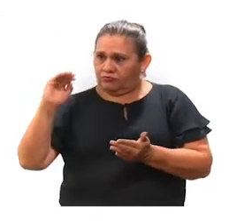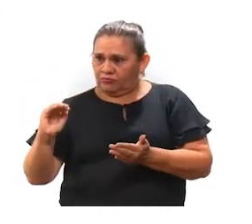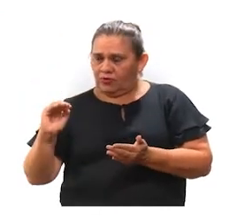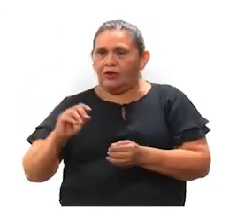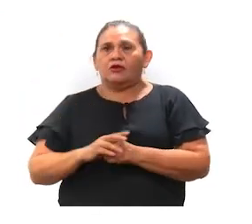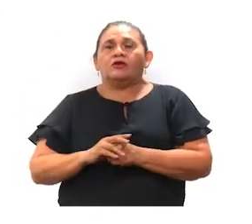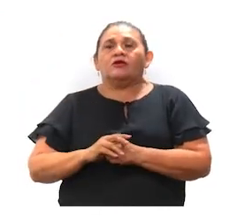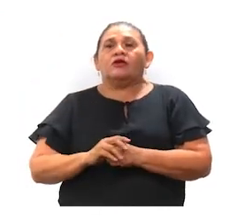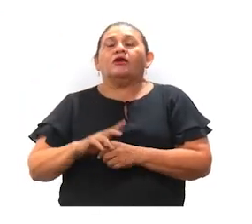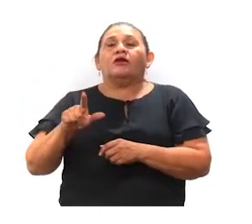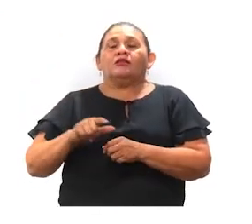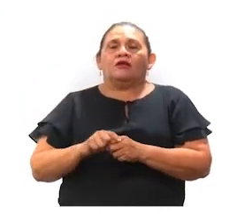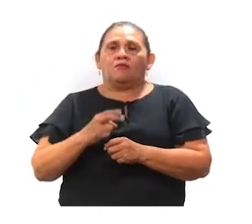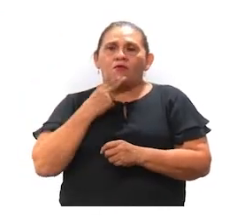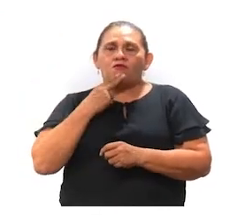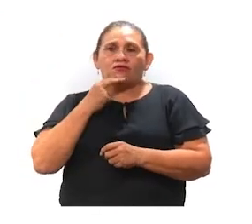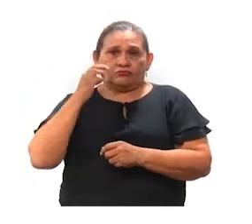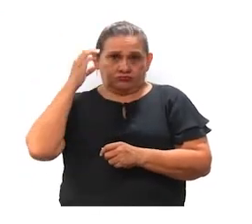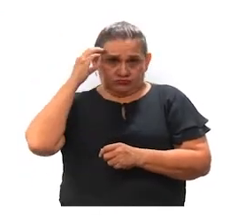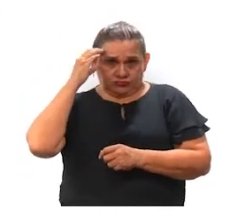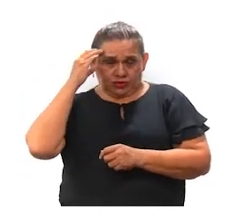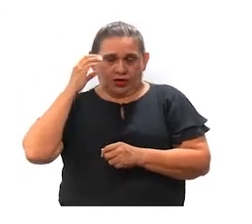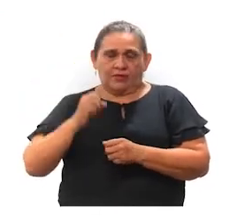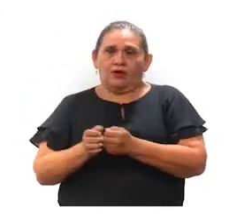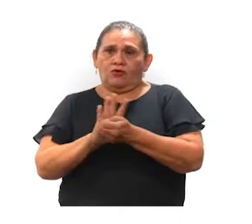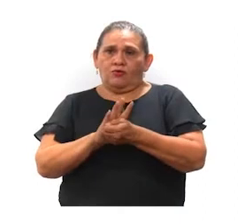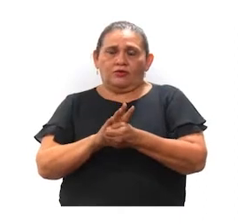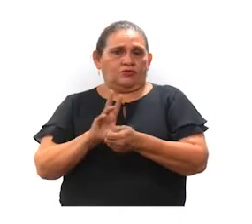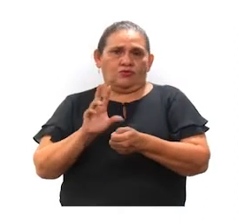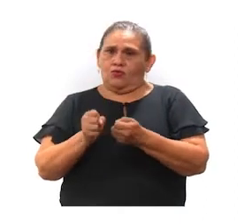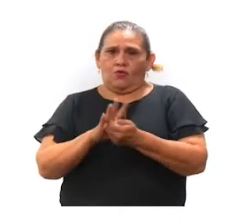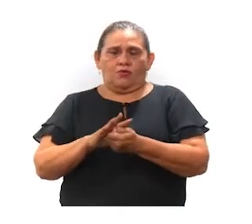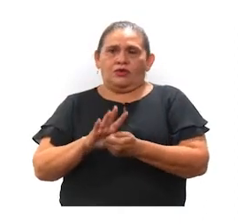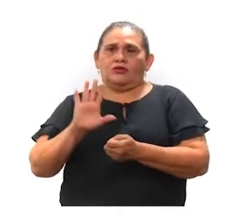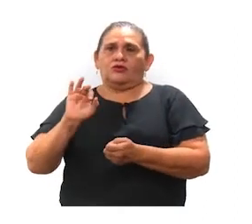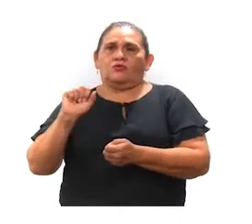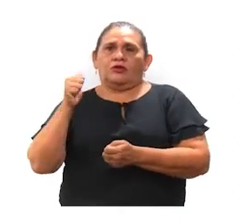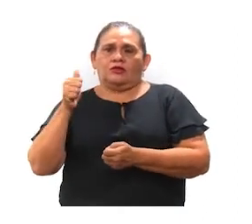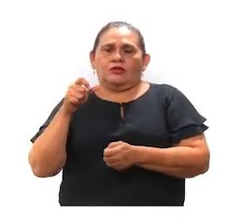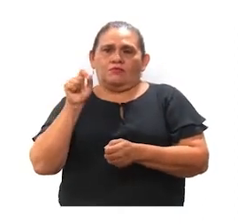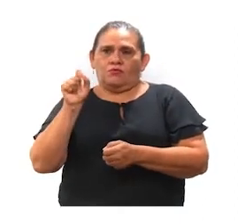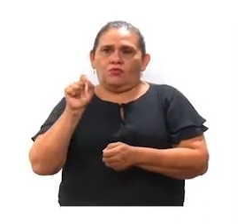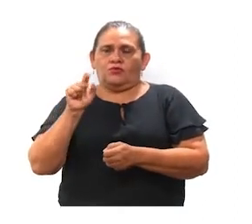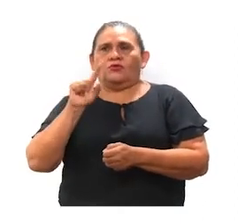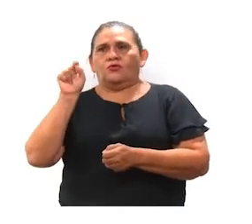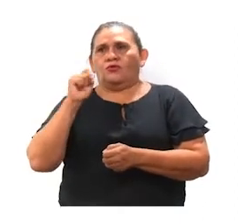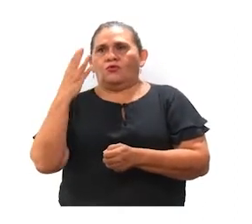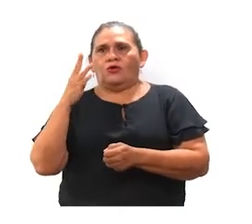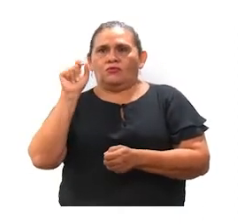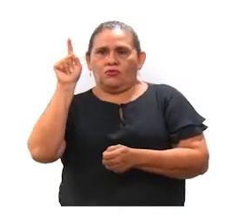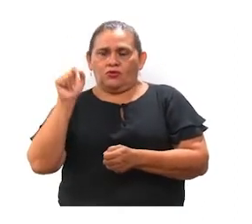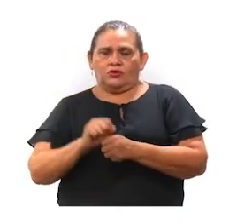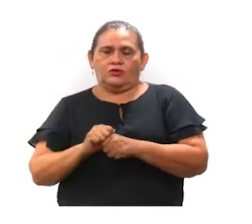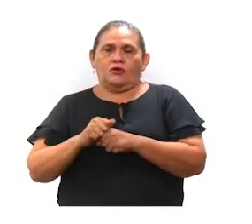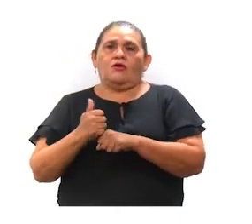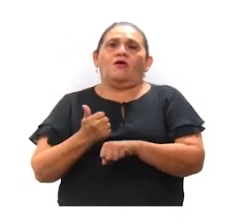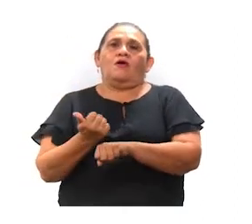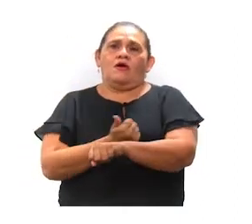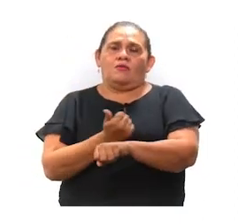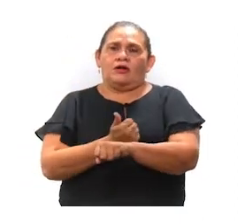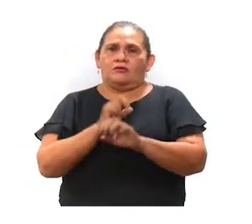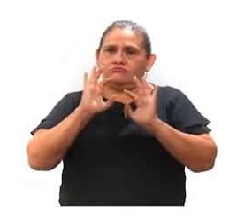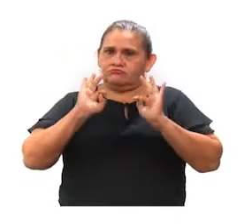de ocupación de camas de hospitalización total COVID y no COVID es del 56.4%. Se encuentra en amarillo y